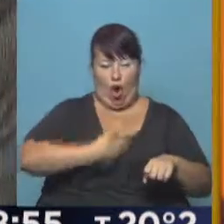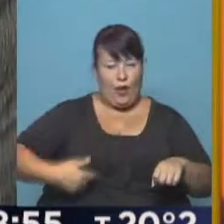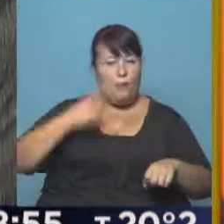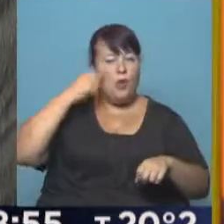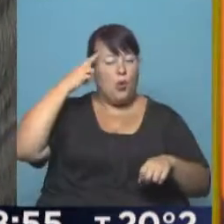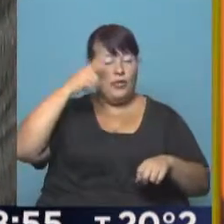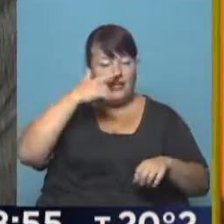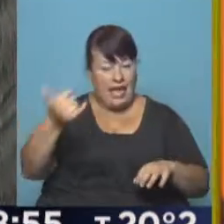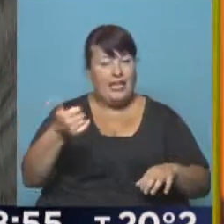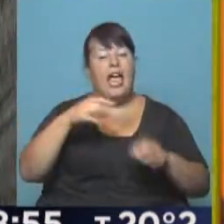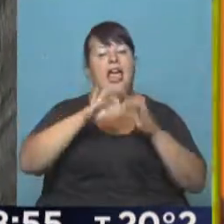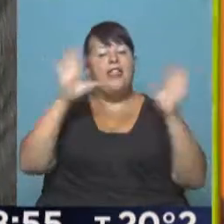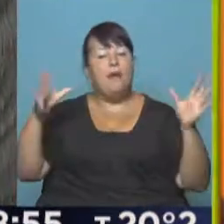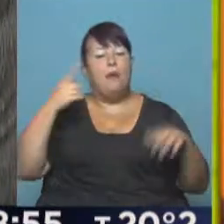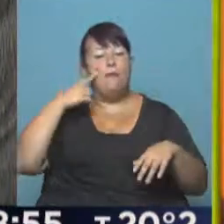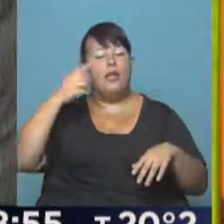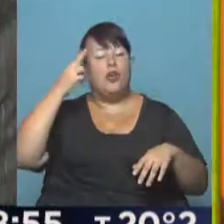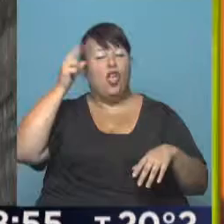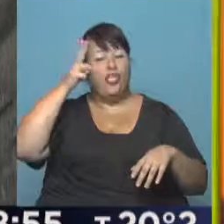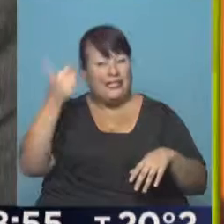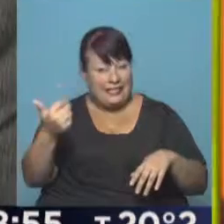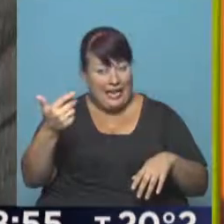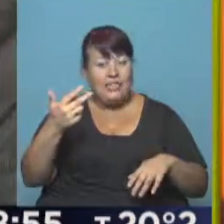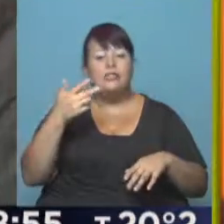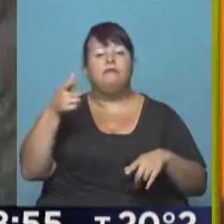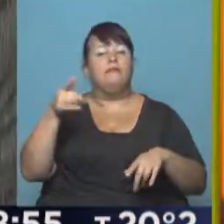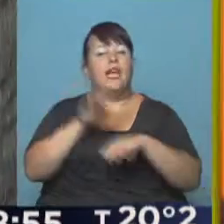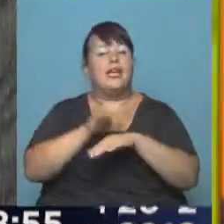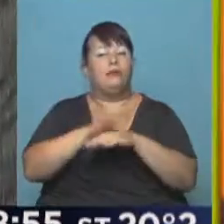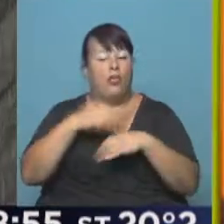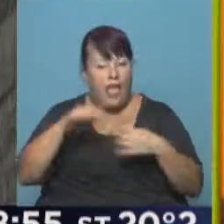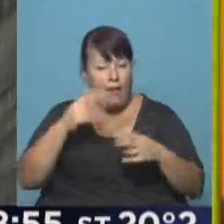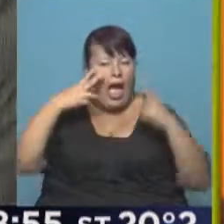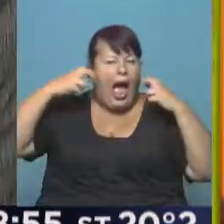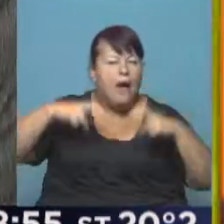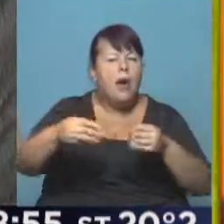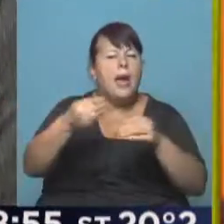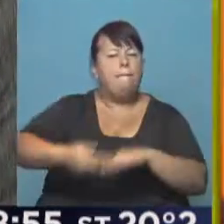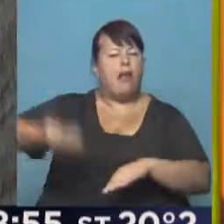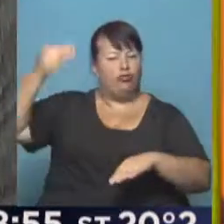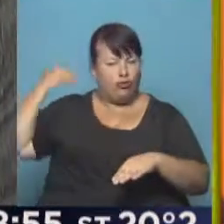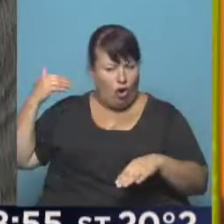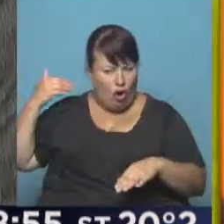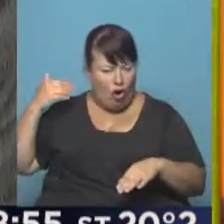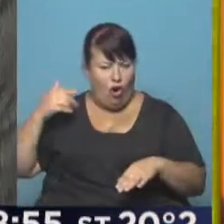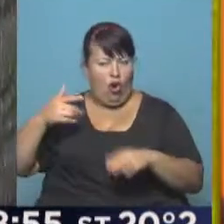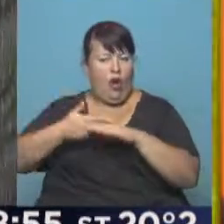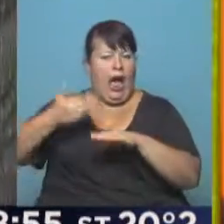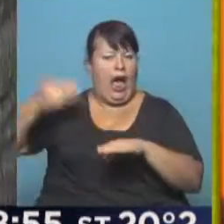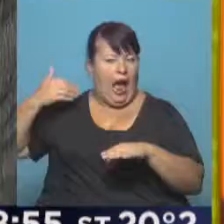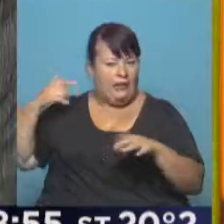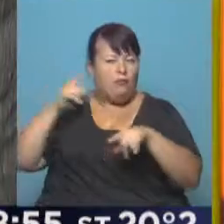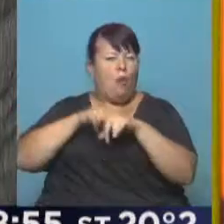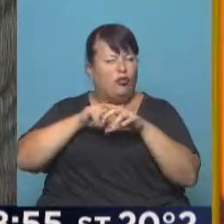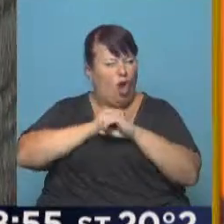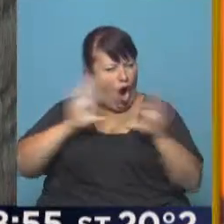1976, la democracia a partir de 1983 tuvo la responsabilidad de investigar qué es lo que pasó en los años